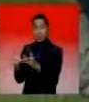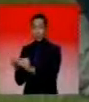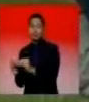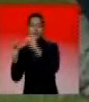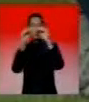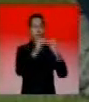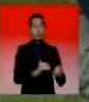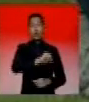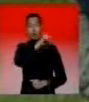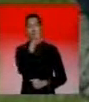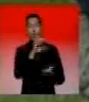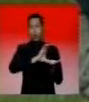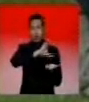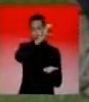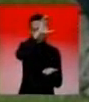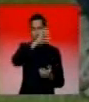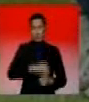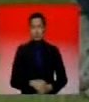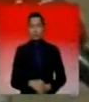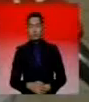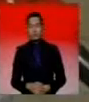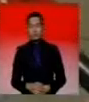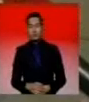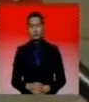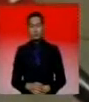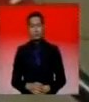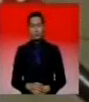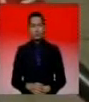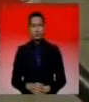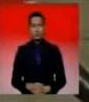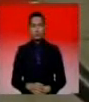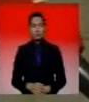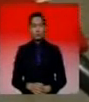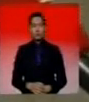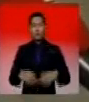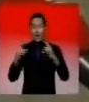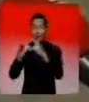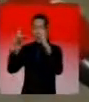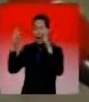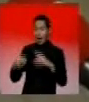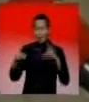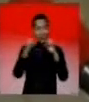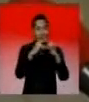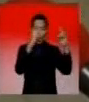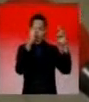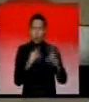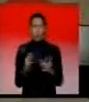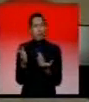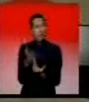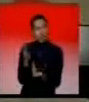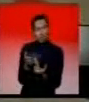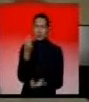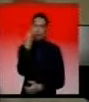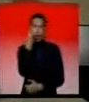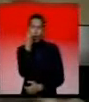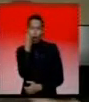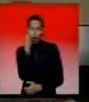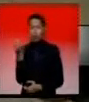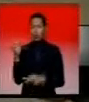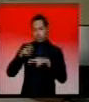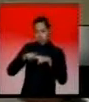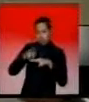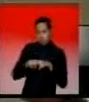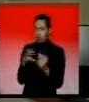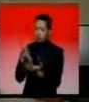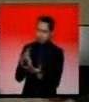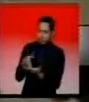instituciones educativas o en aulas móviles. Son aulas campamento con todas las facilidades y todas las comodidades. Van a tener espacios para laboratorios,